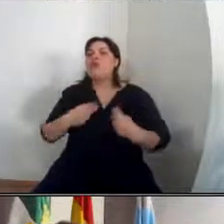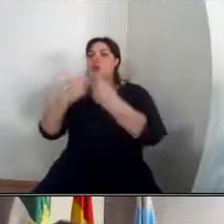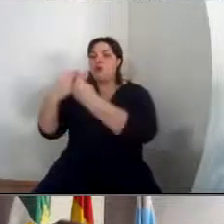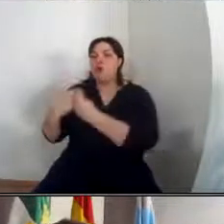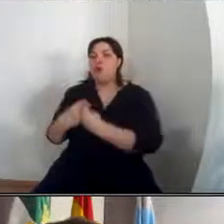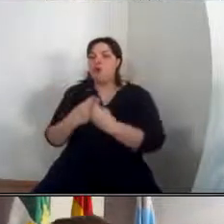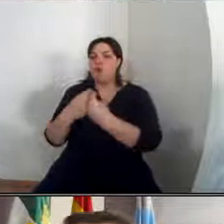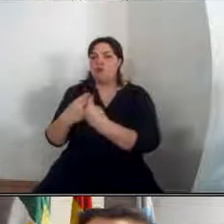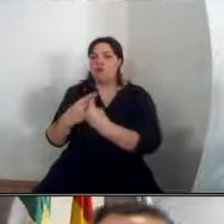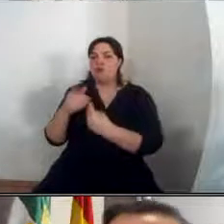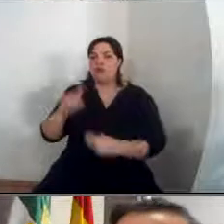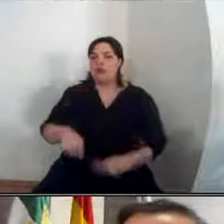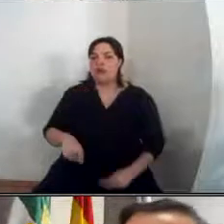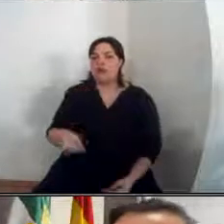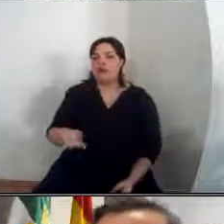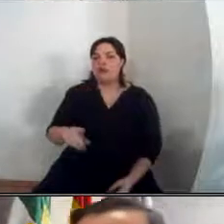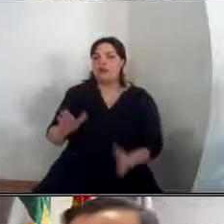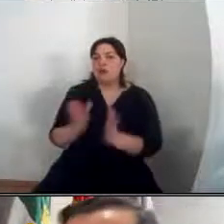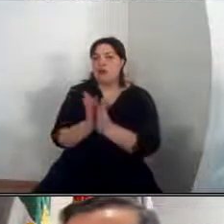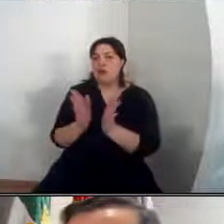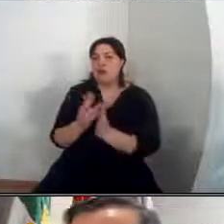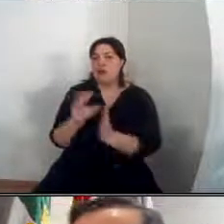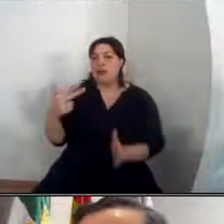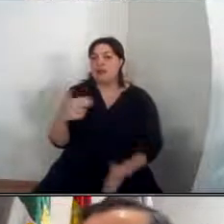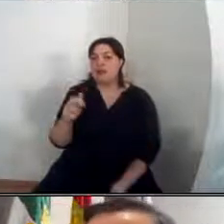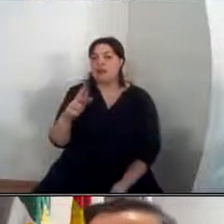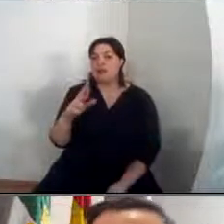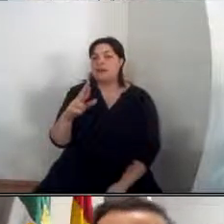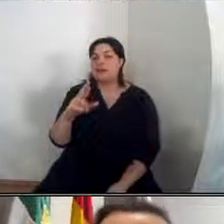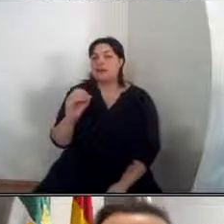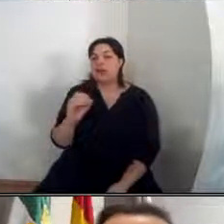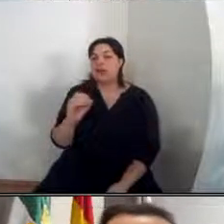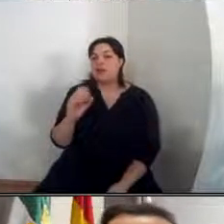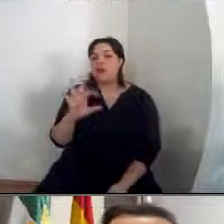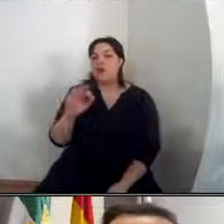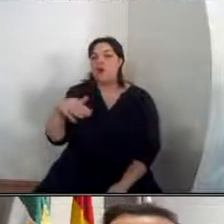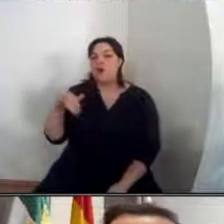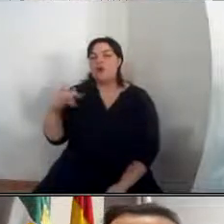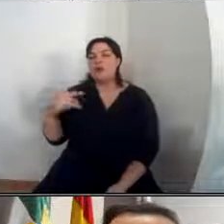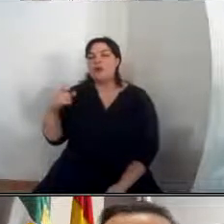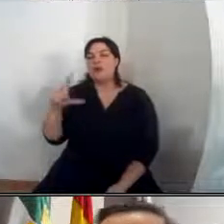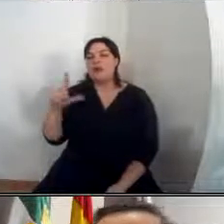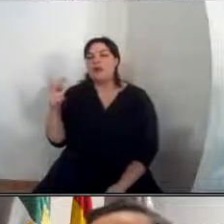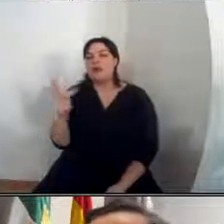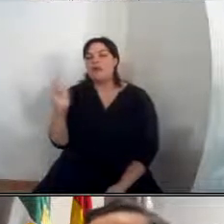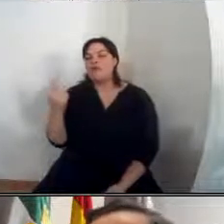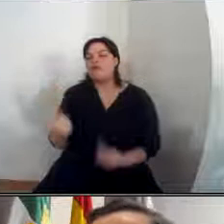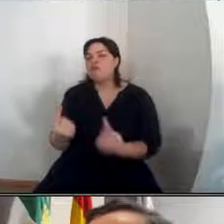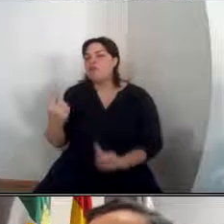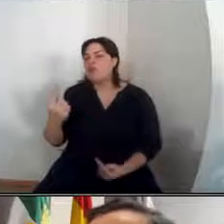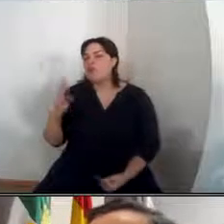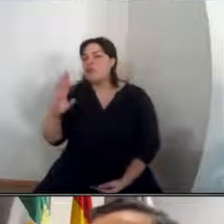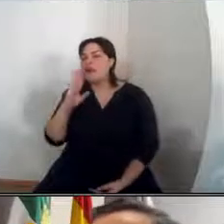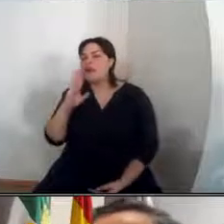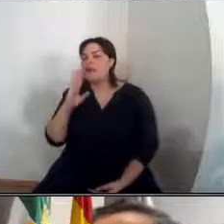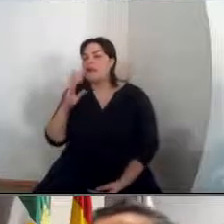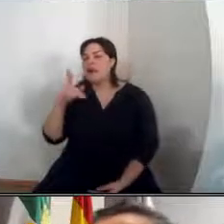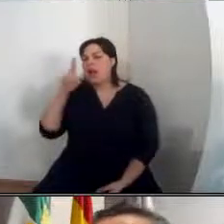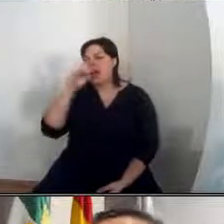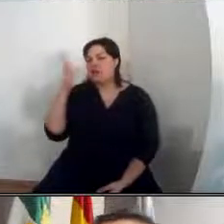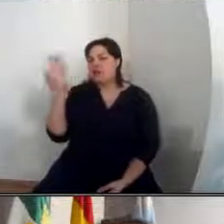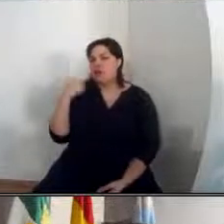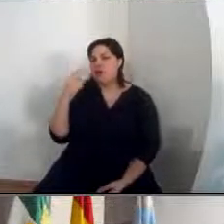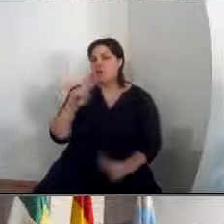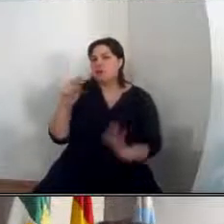Lo decía también creo que mi compañera Charo o Miguel. A lo largo del año